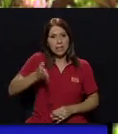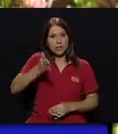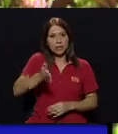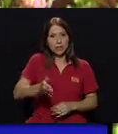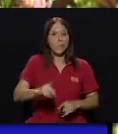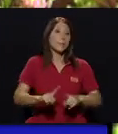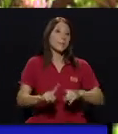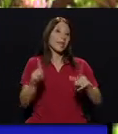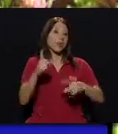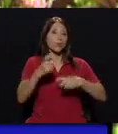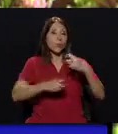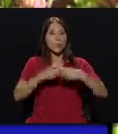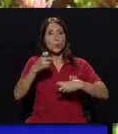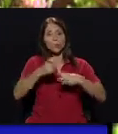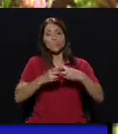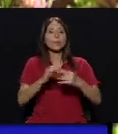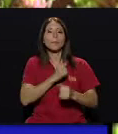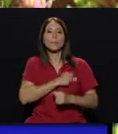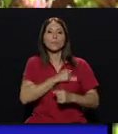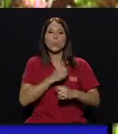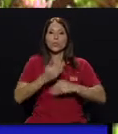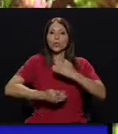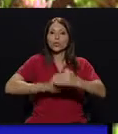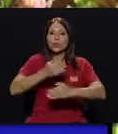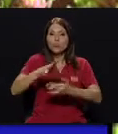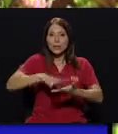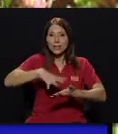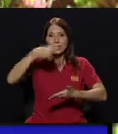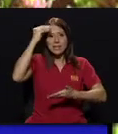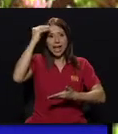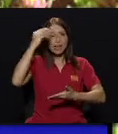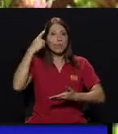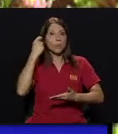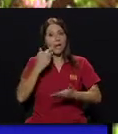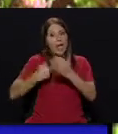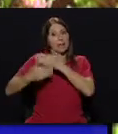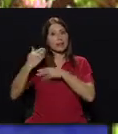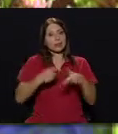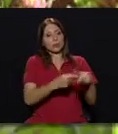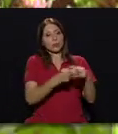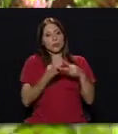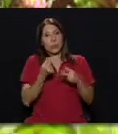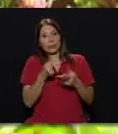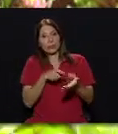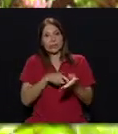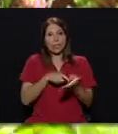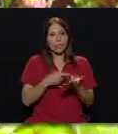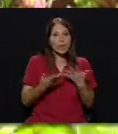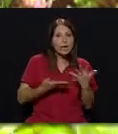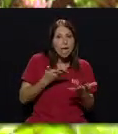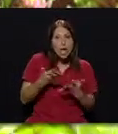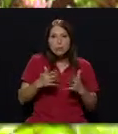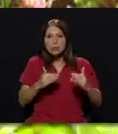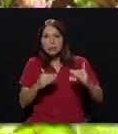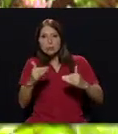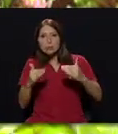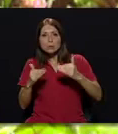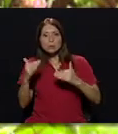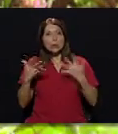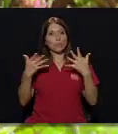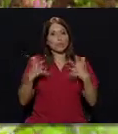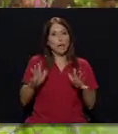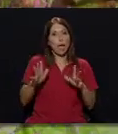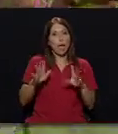proceso de aprendizaje, de estabilizarse uno ahí con la deuda, con todo. Y a partir de que ya